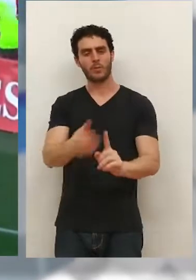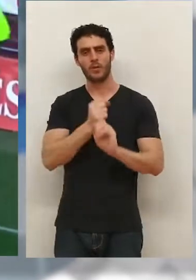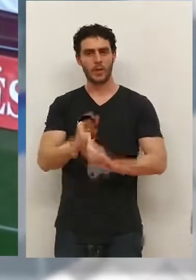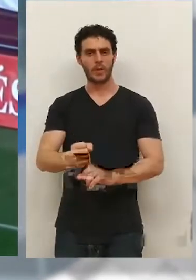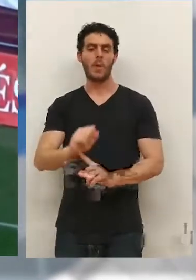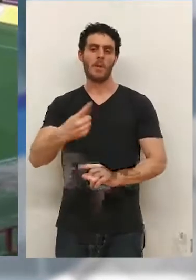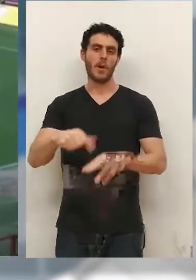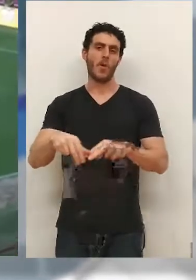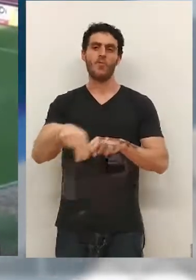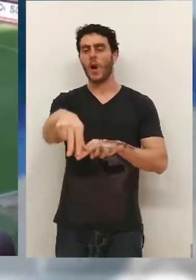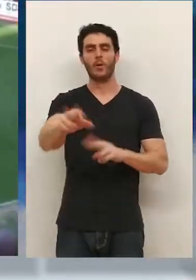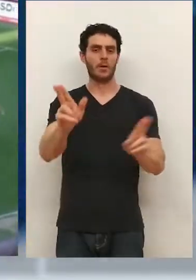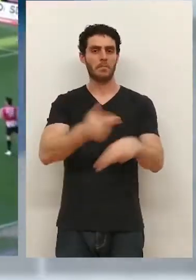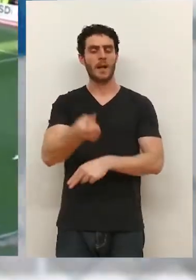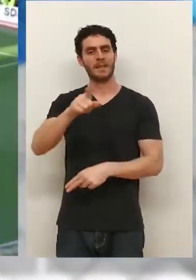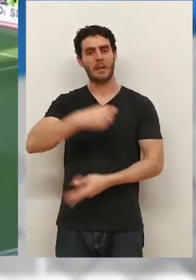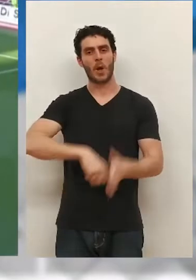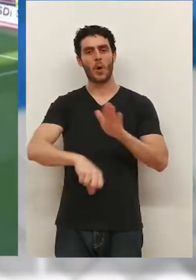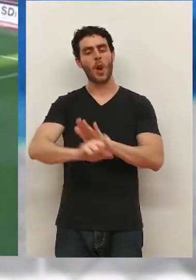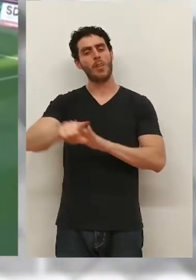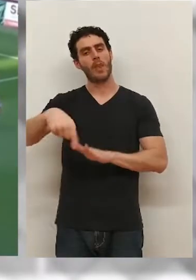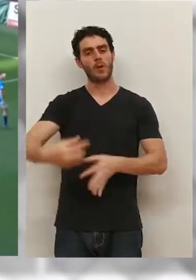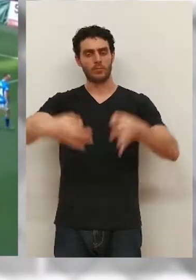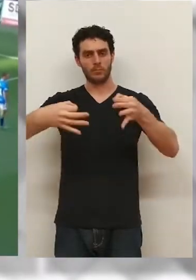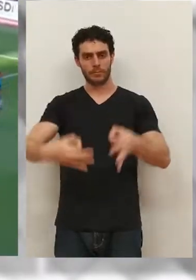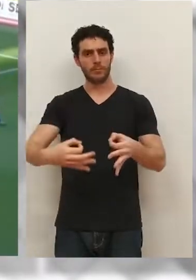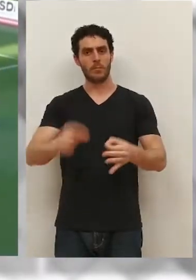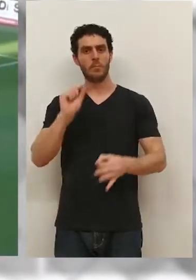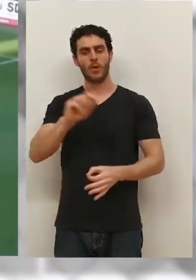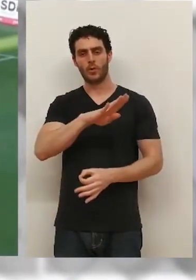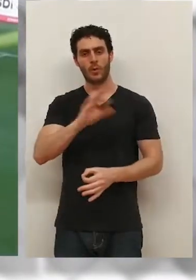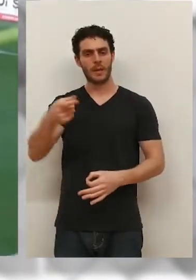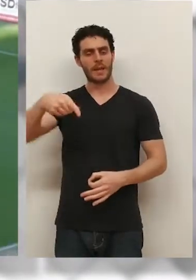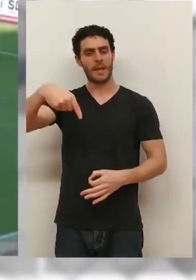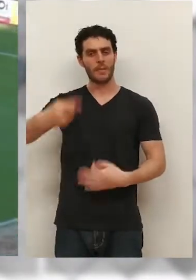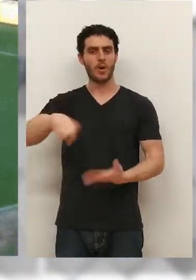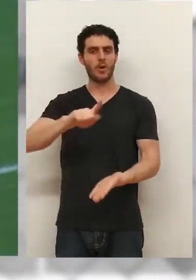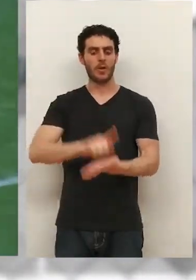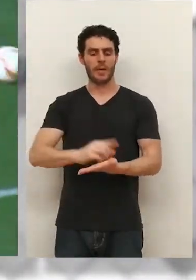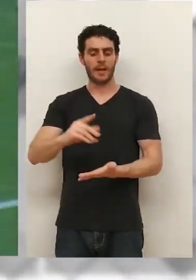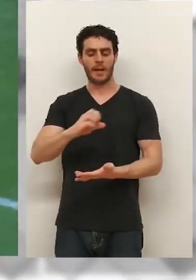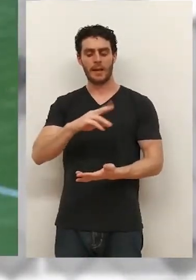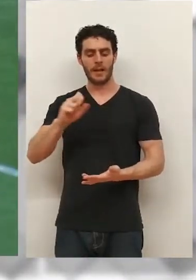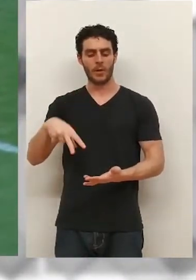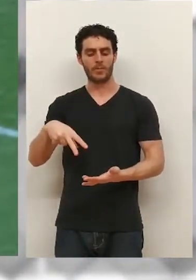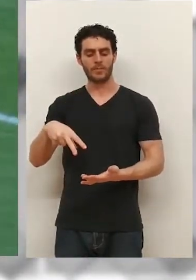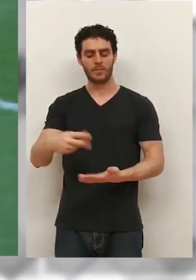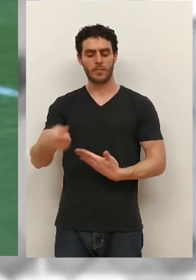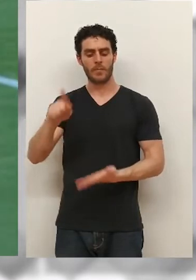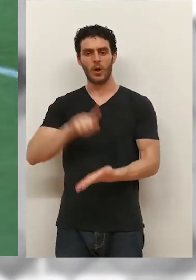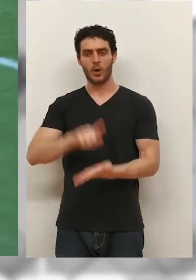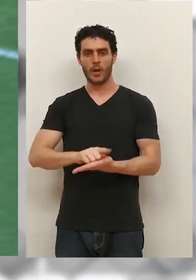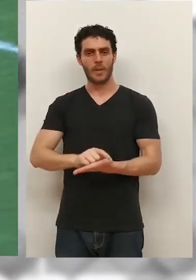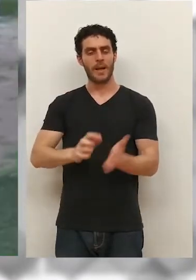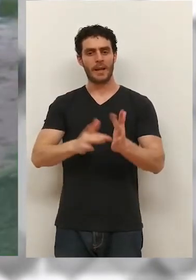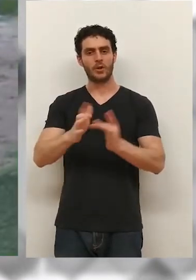devolvió el empate al marcador. No se conformaron los de Yona, que una vez descubrieron el gran punto de flaqueza del vecino, lo atacaron